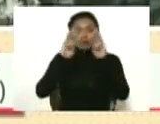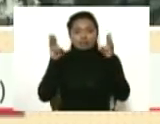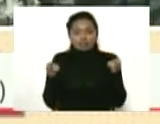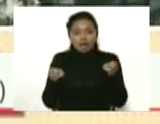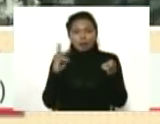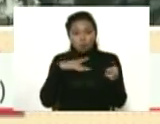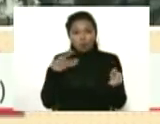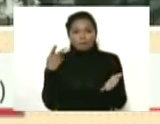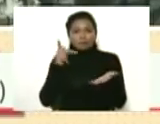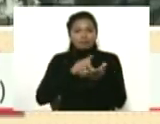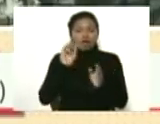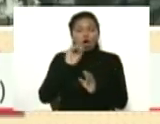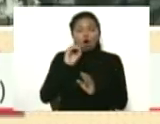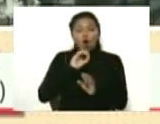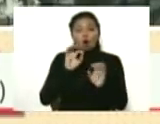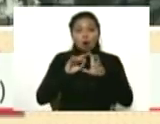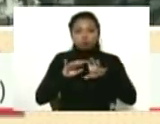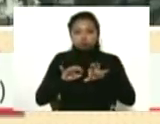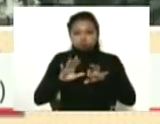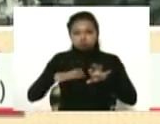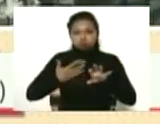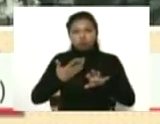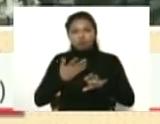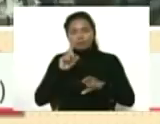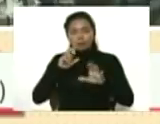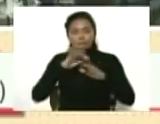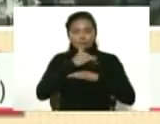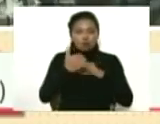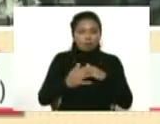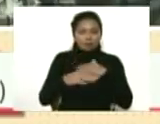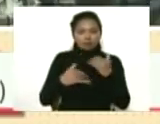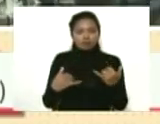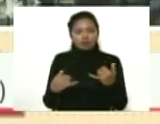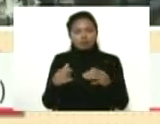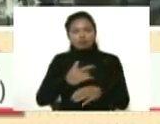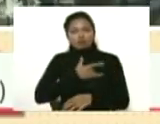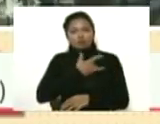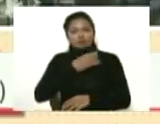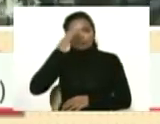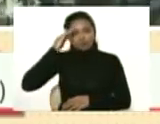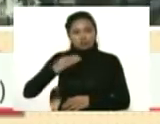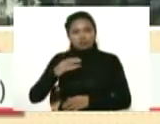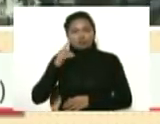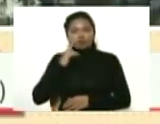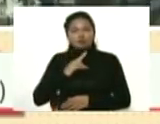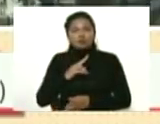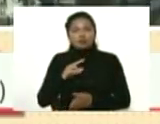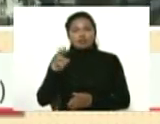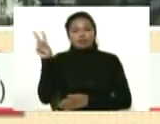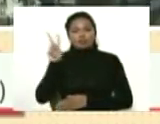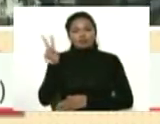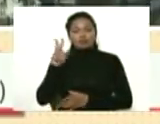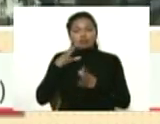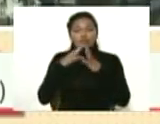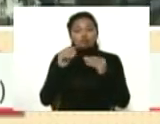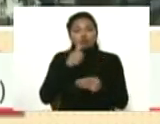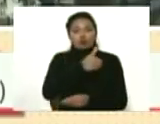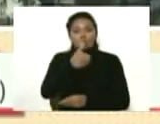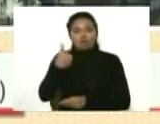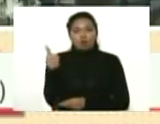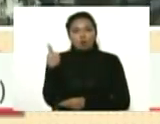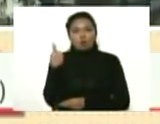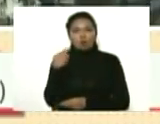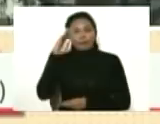virtual, avalada por todos los programas de la Universidad Militar Bolivariana de Venezuela. O sea que todos ustedes,